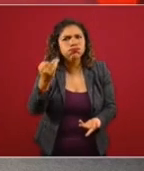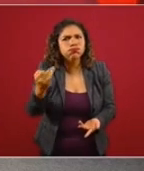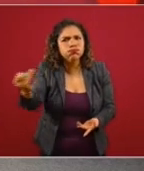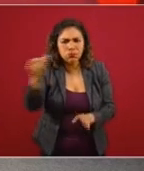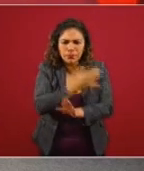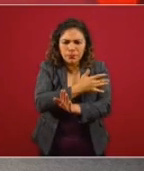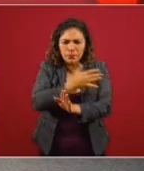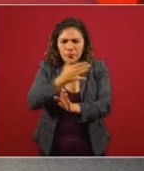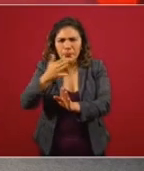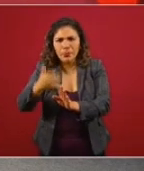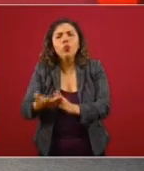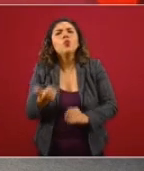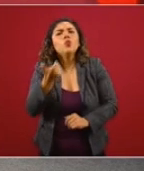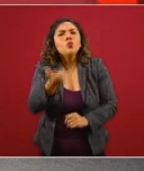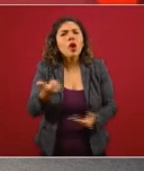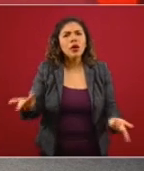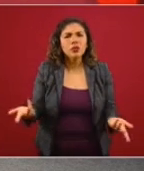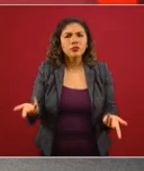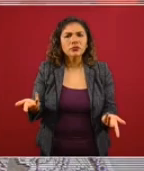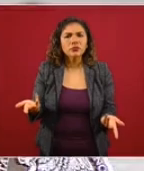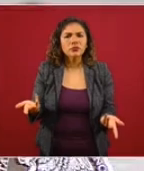tiempo?